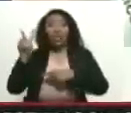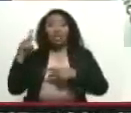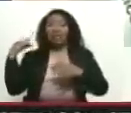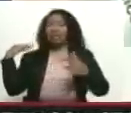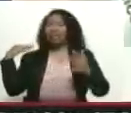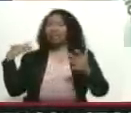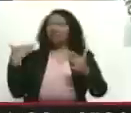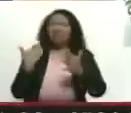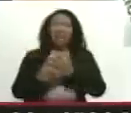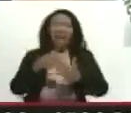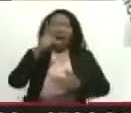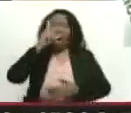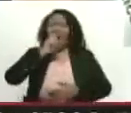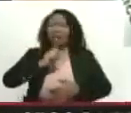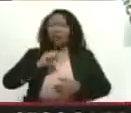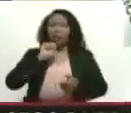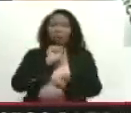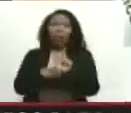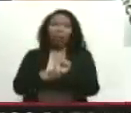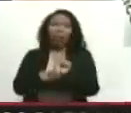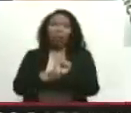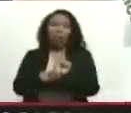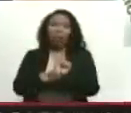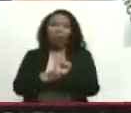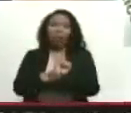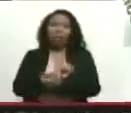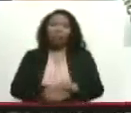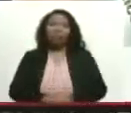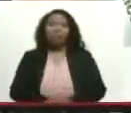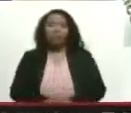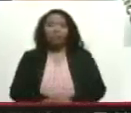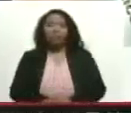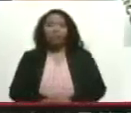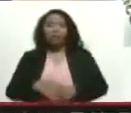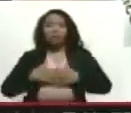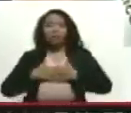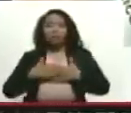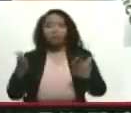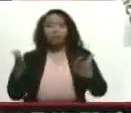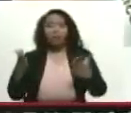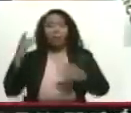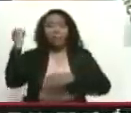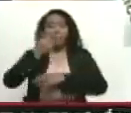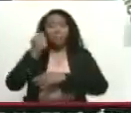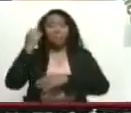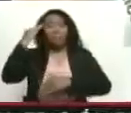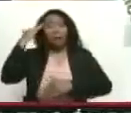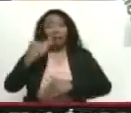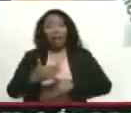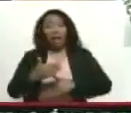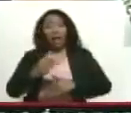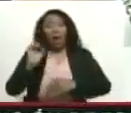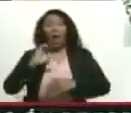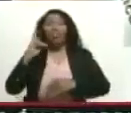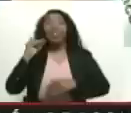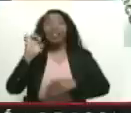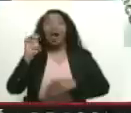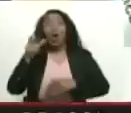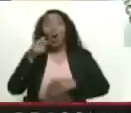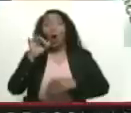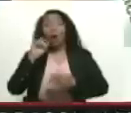años presas a la orden de tribunales militares. o Diego Salazar por